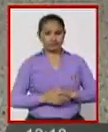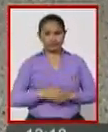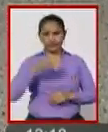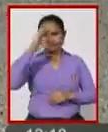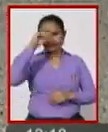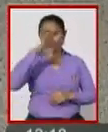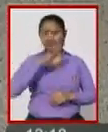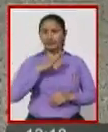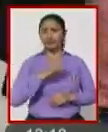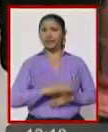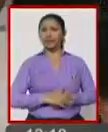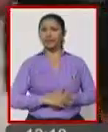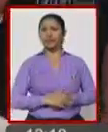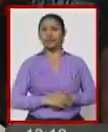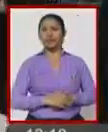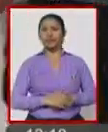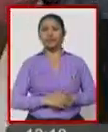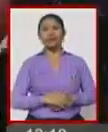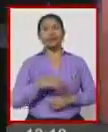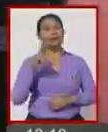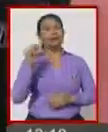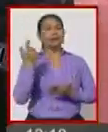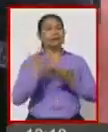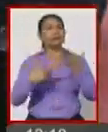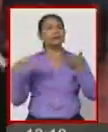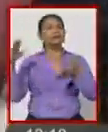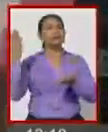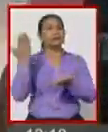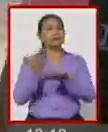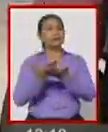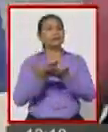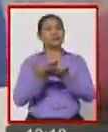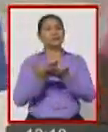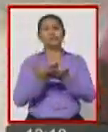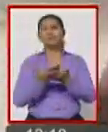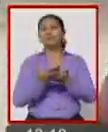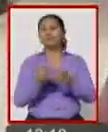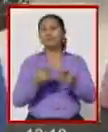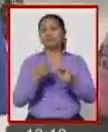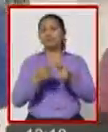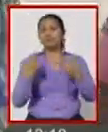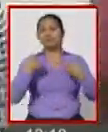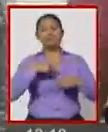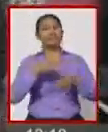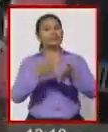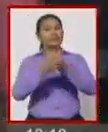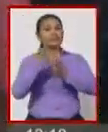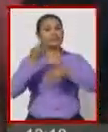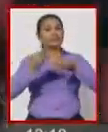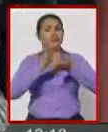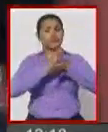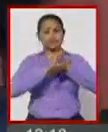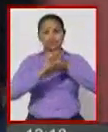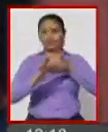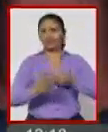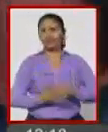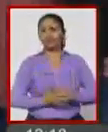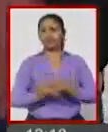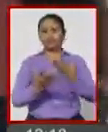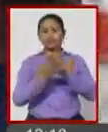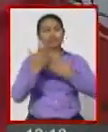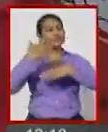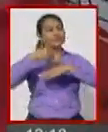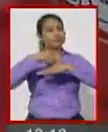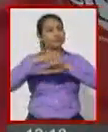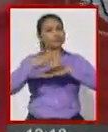fuga y no se pudo hacer nada, pues no, ahora volvió como si nada, entonces nosotros pedimos justicia, eso es lo que pedimos. Vaya a la cárcel.